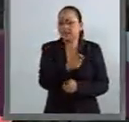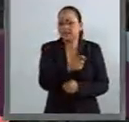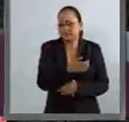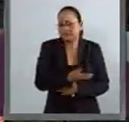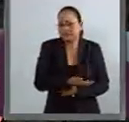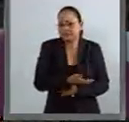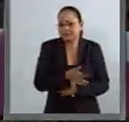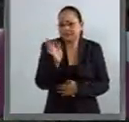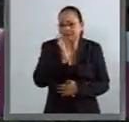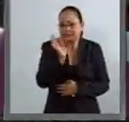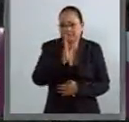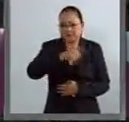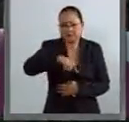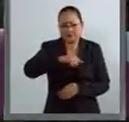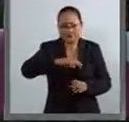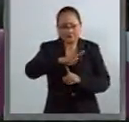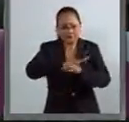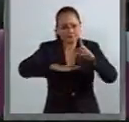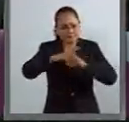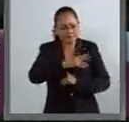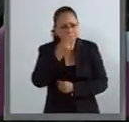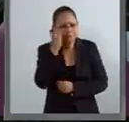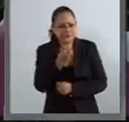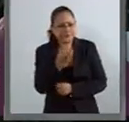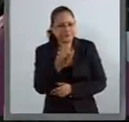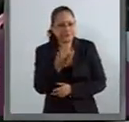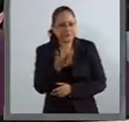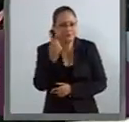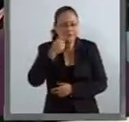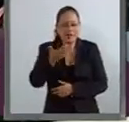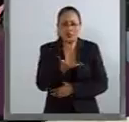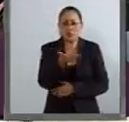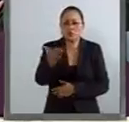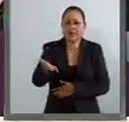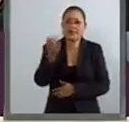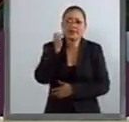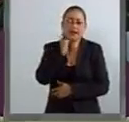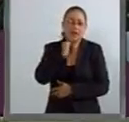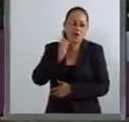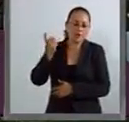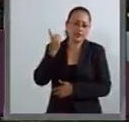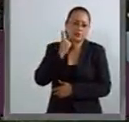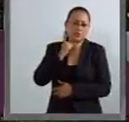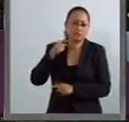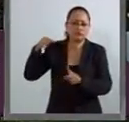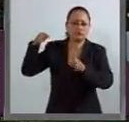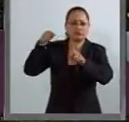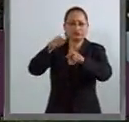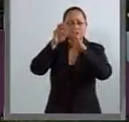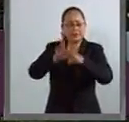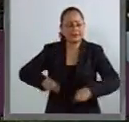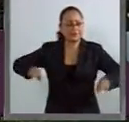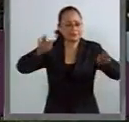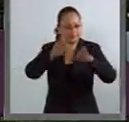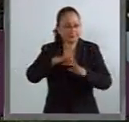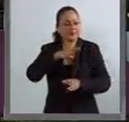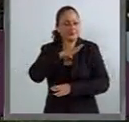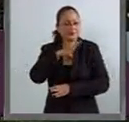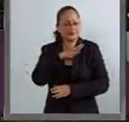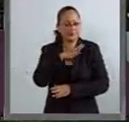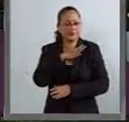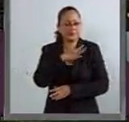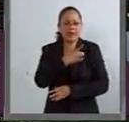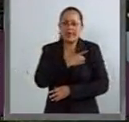pareciera que en estas condiciones a ustedes, legisladores, les toca un reto fundamental, que